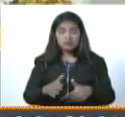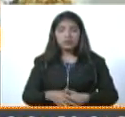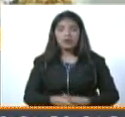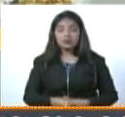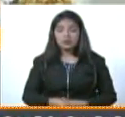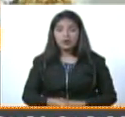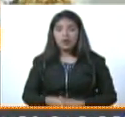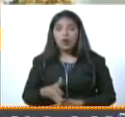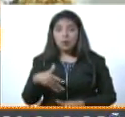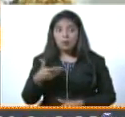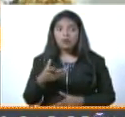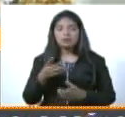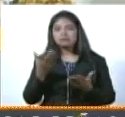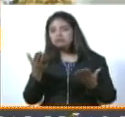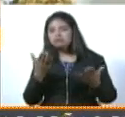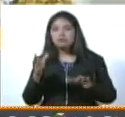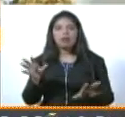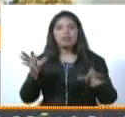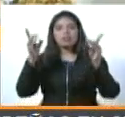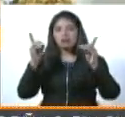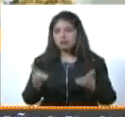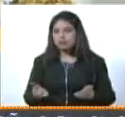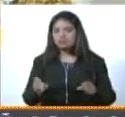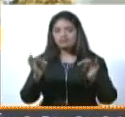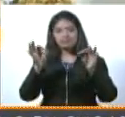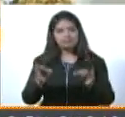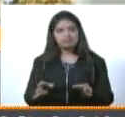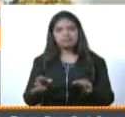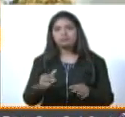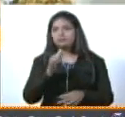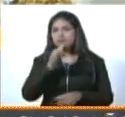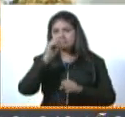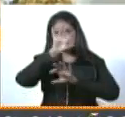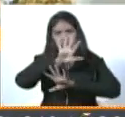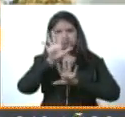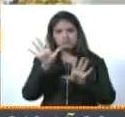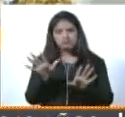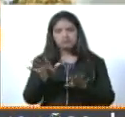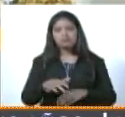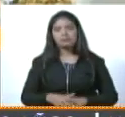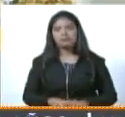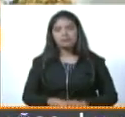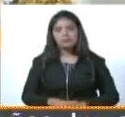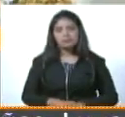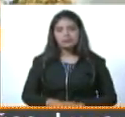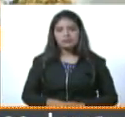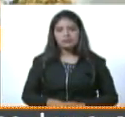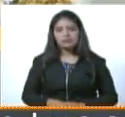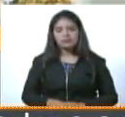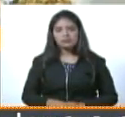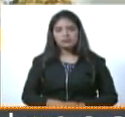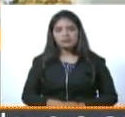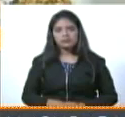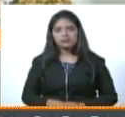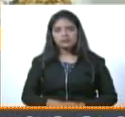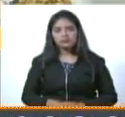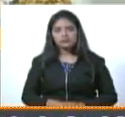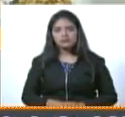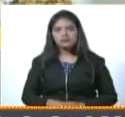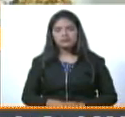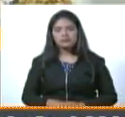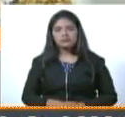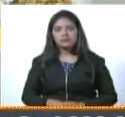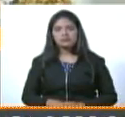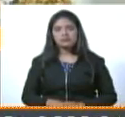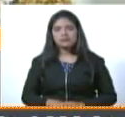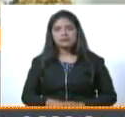venezolanos tomen sus decisiones en forma informada y en forma consciente. Asimismo,